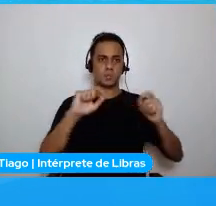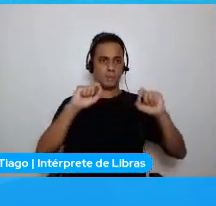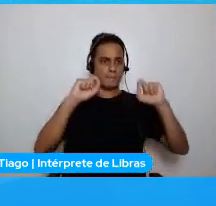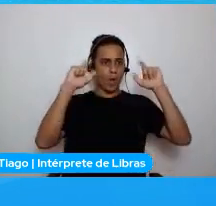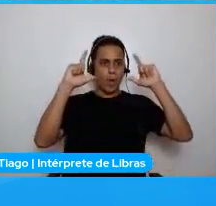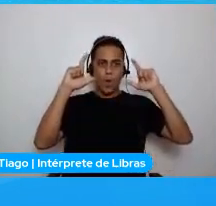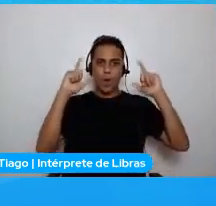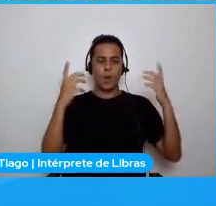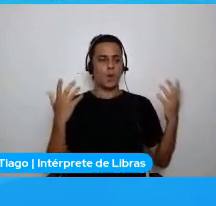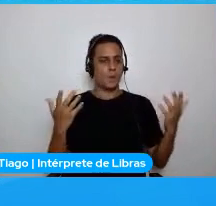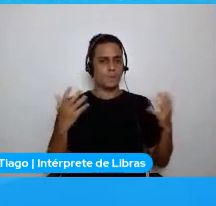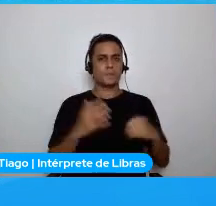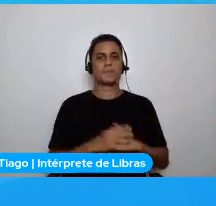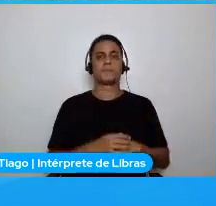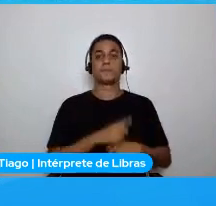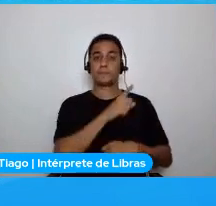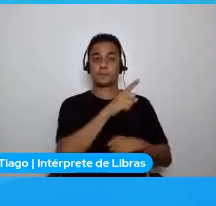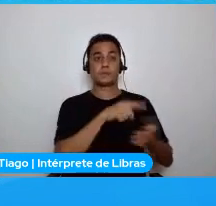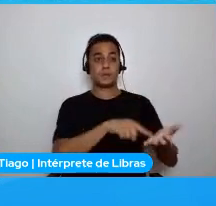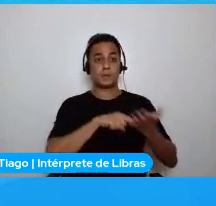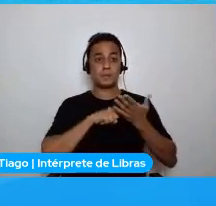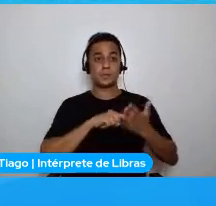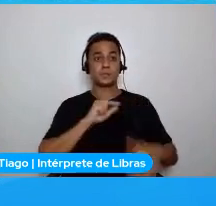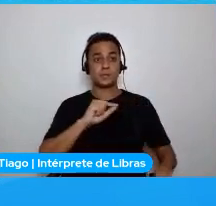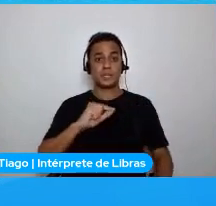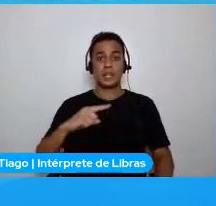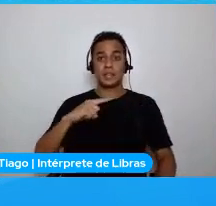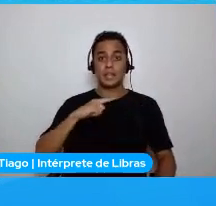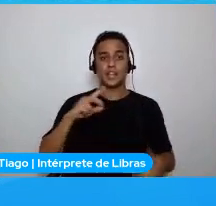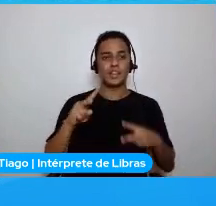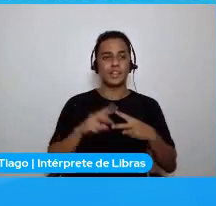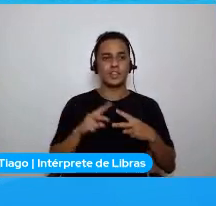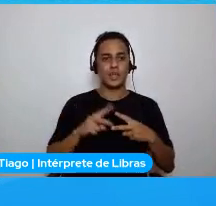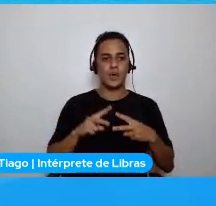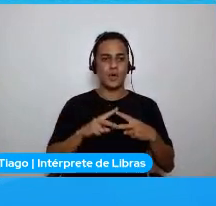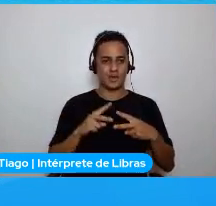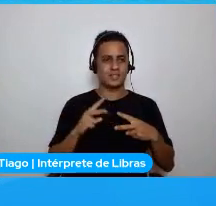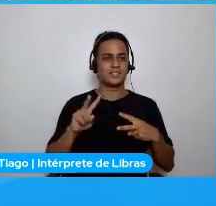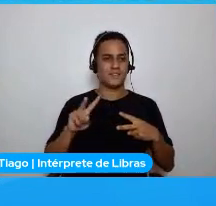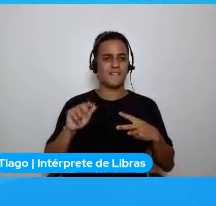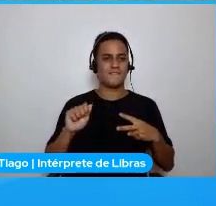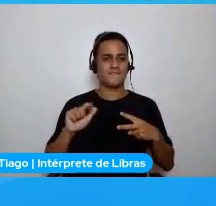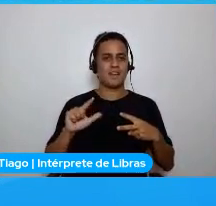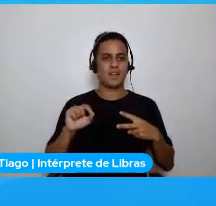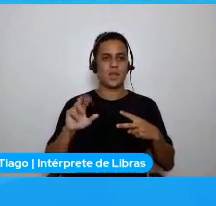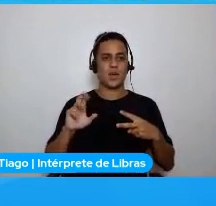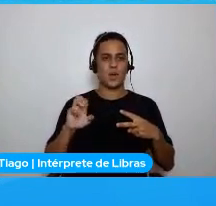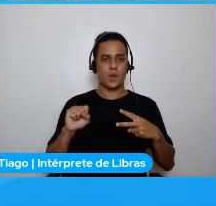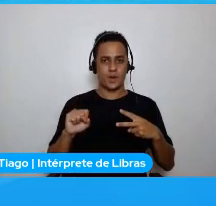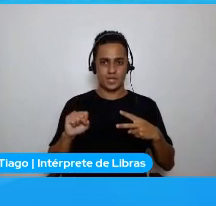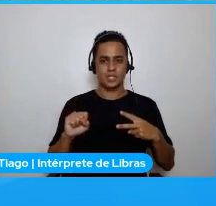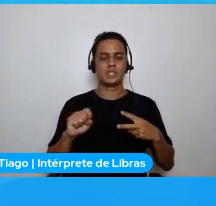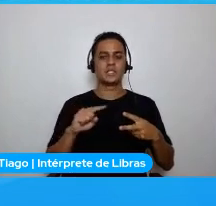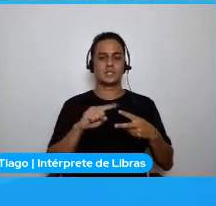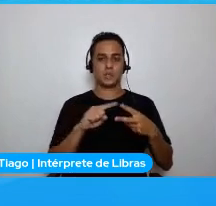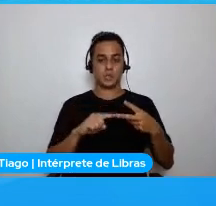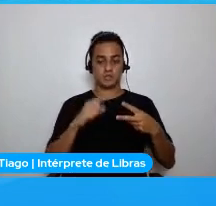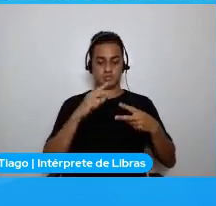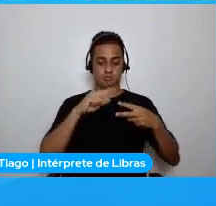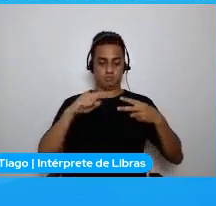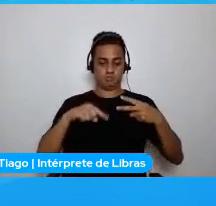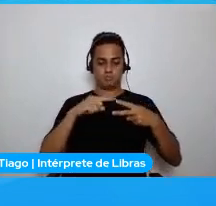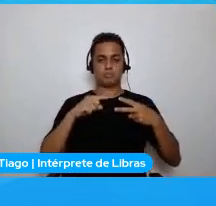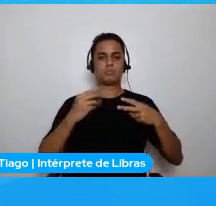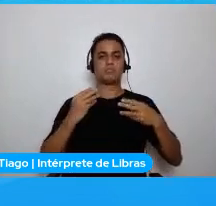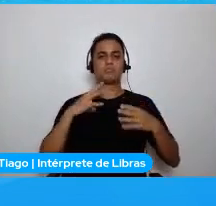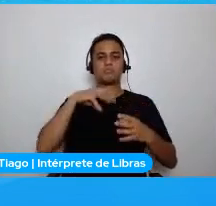Entonces, lo que me dice aquí que efectivamente tengo dos valores que se salen del límite superior de mi box